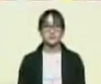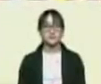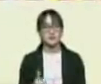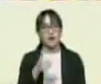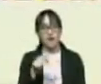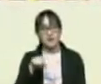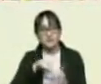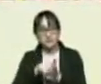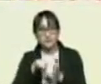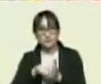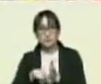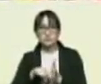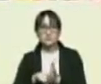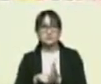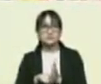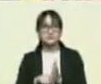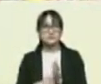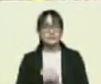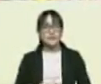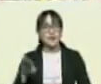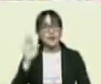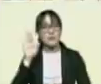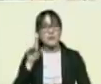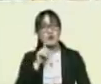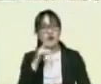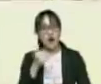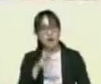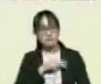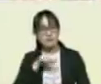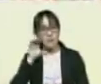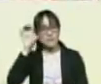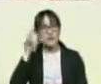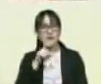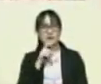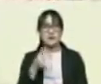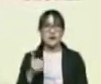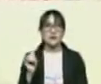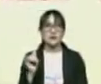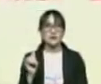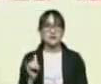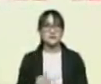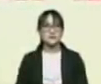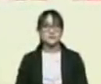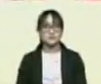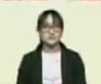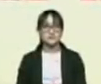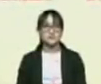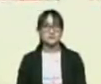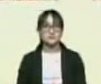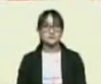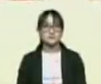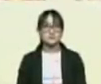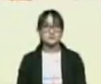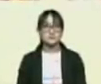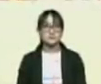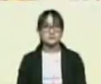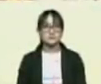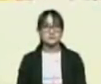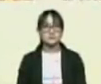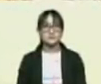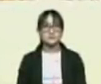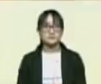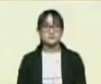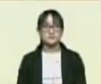esquina, levanten los que tienen carné de la patria a la mano. ¡Que viva el carné de la